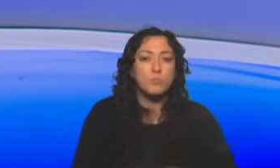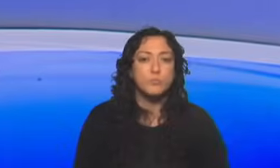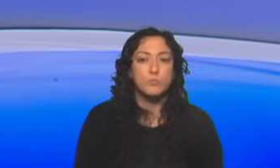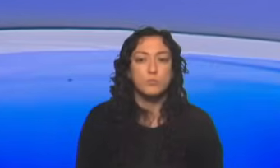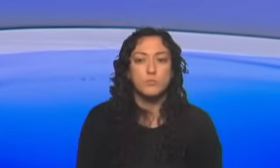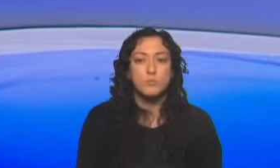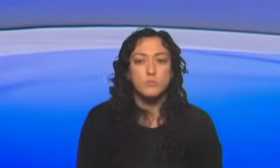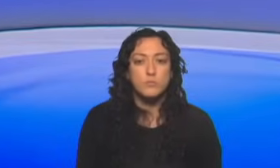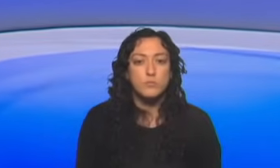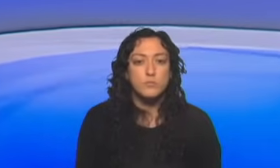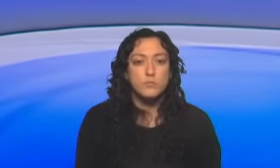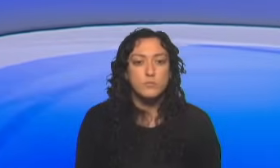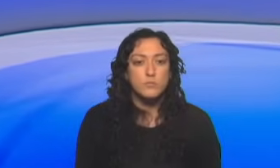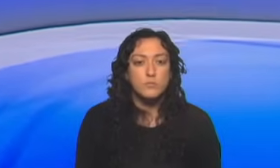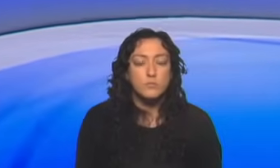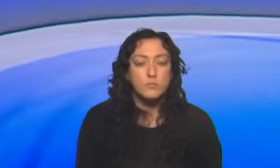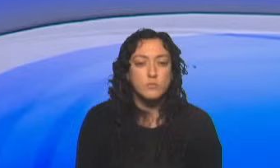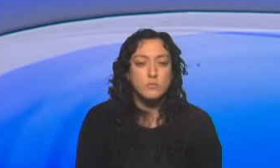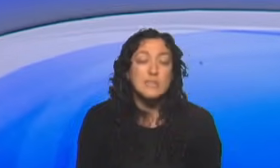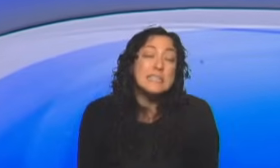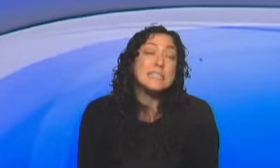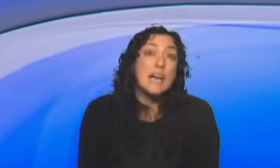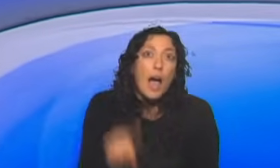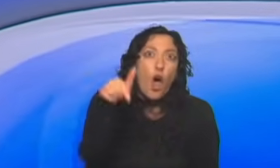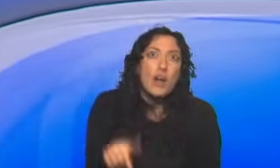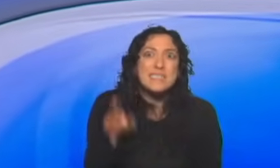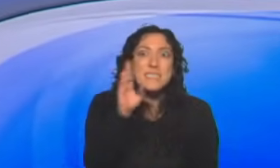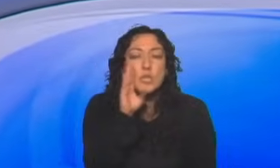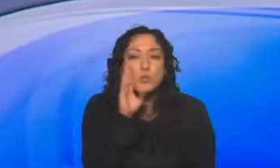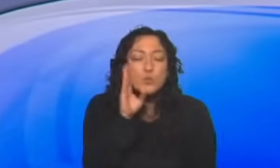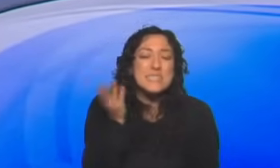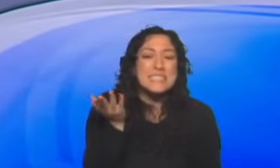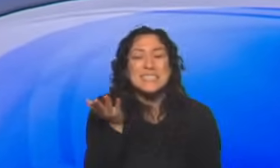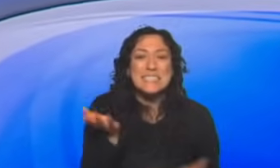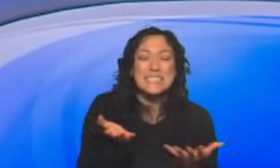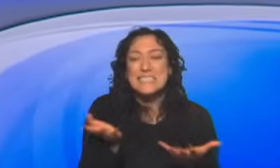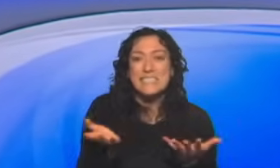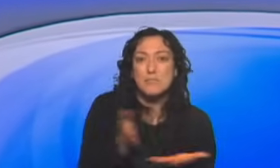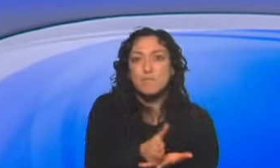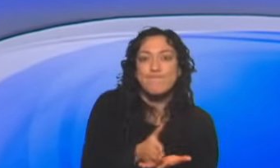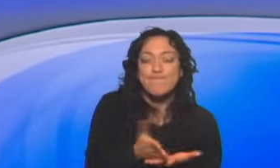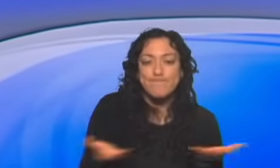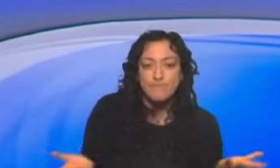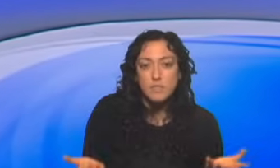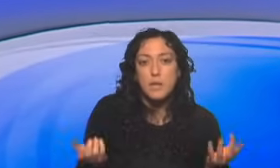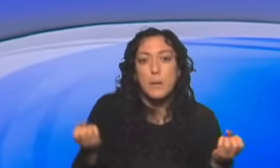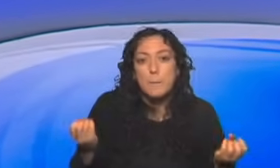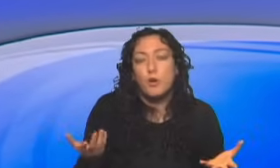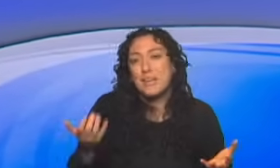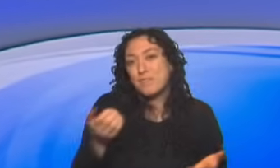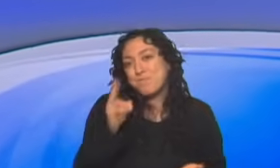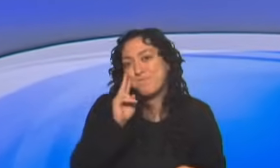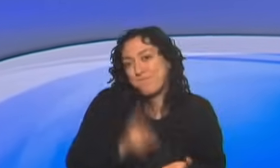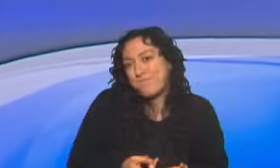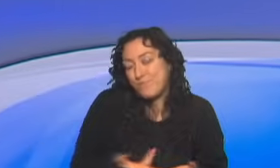viceversa? Bueno, Estados Unidos está en un aprieto porque posiblemente tenga que reconocer, digo que ya lo reconoció, sí.